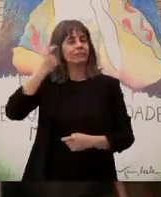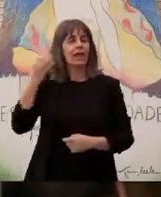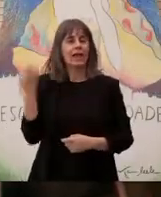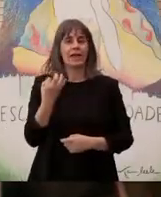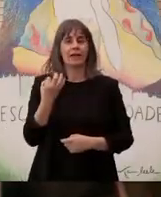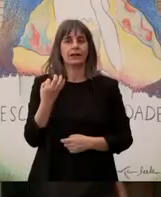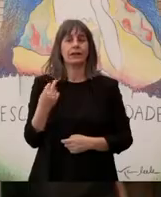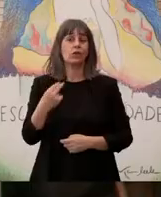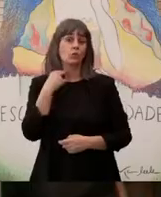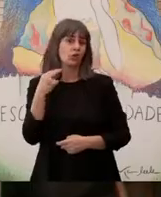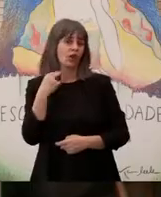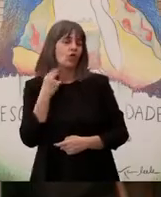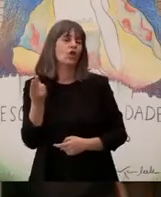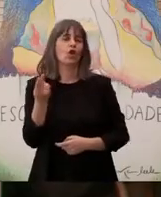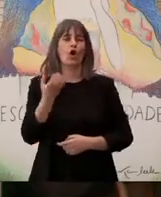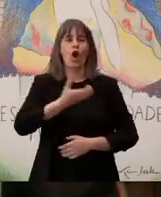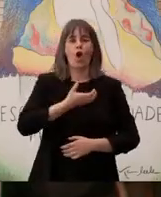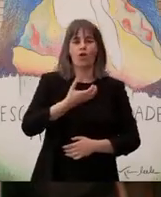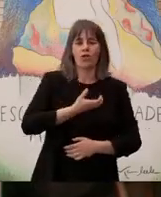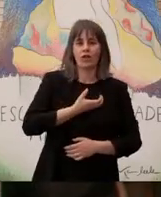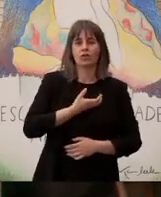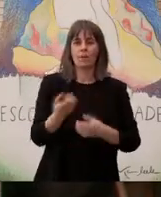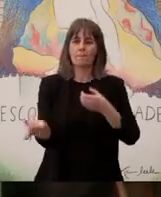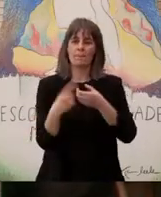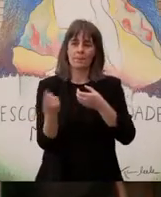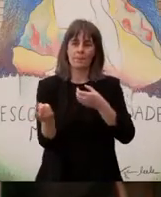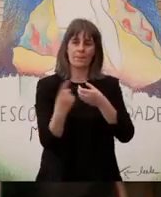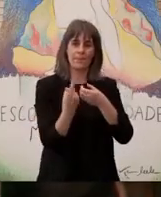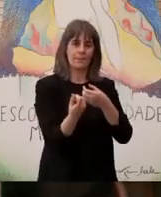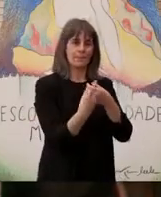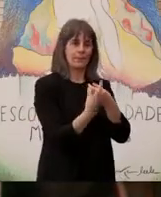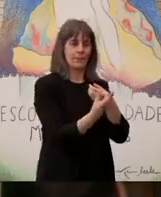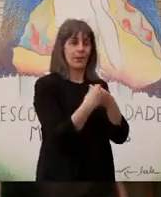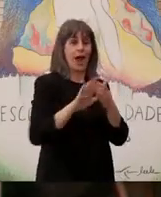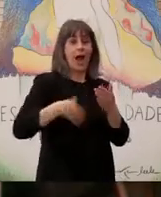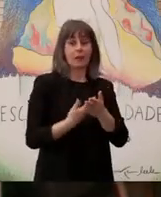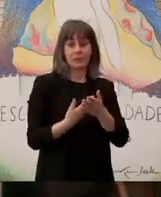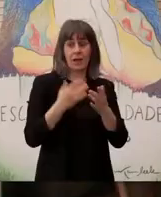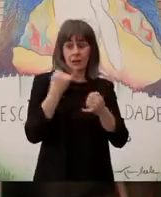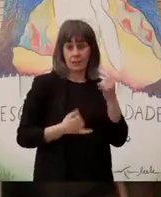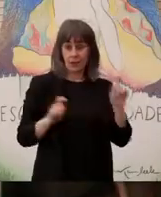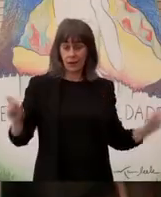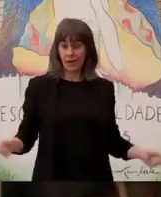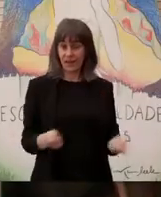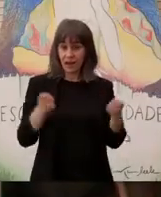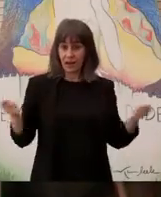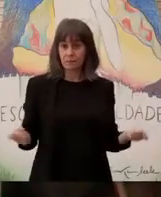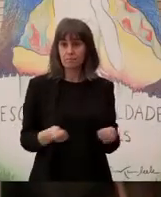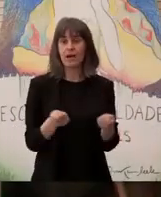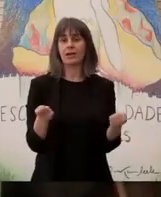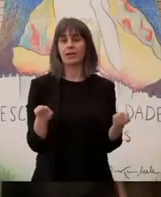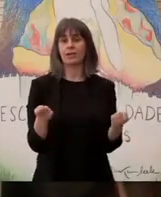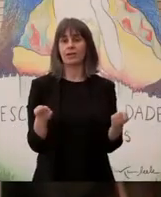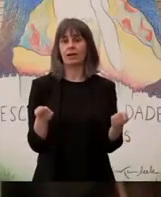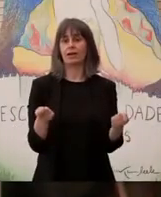deputación con sellos se fueran sumando a tal punto que esa campaña como sabes y eso Evo no me den